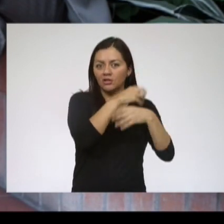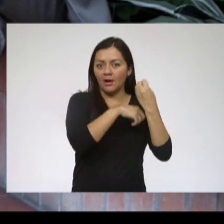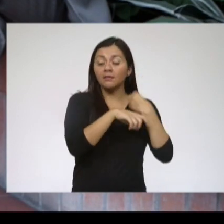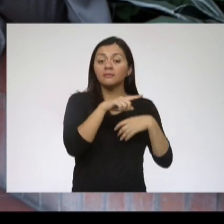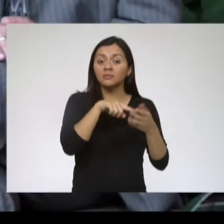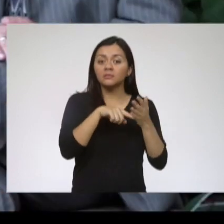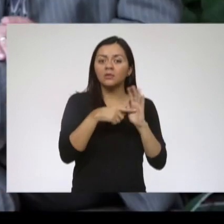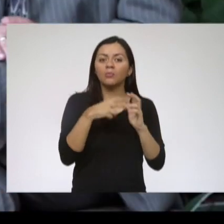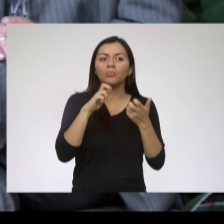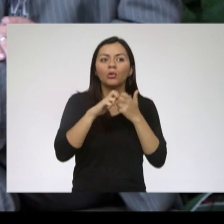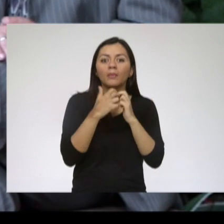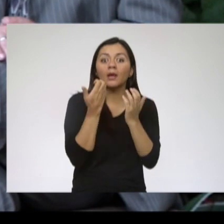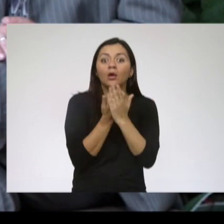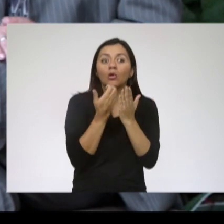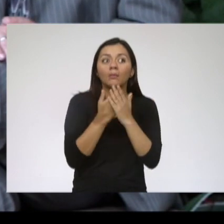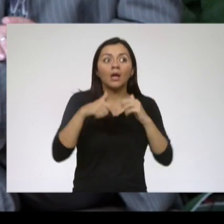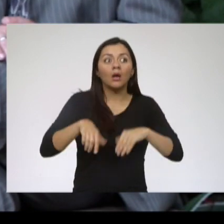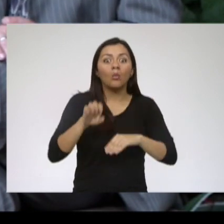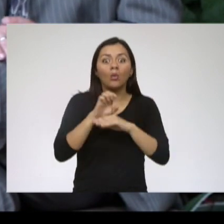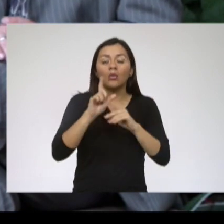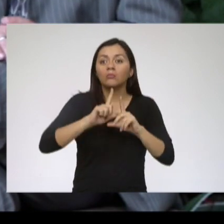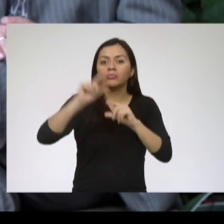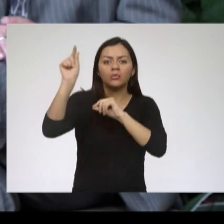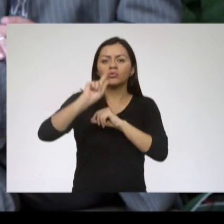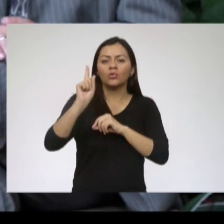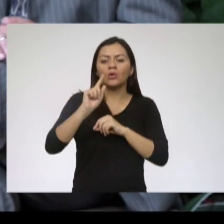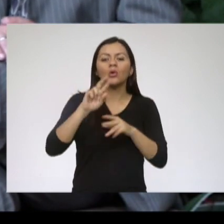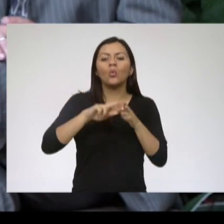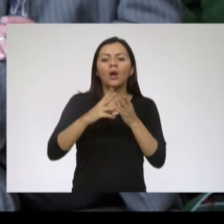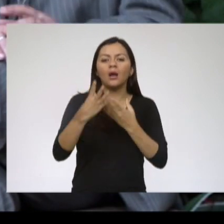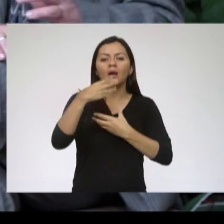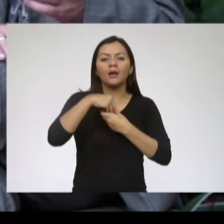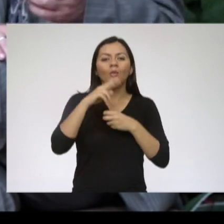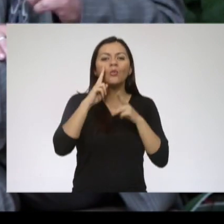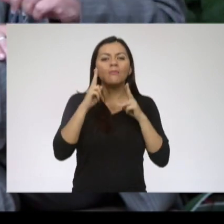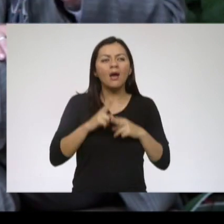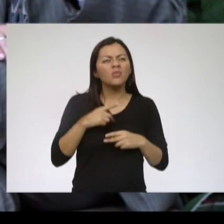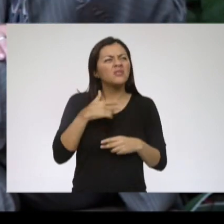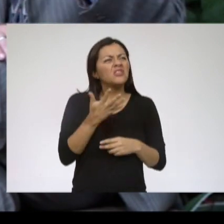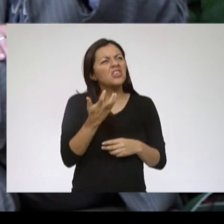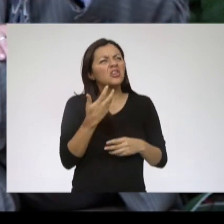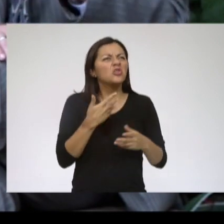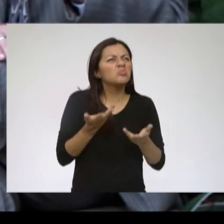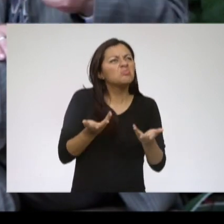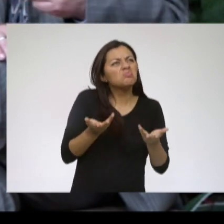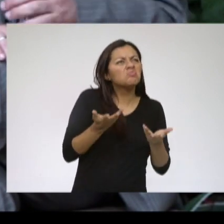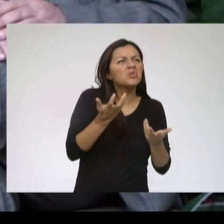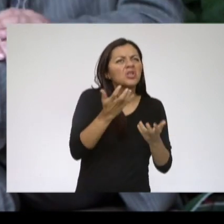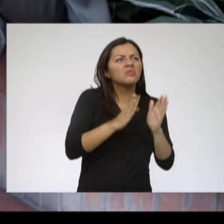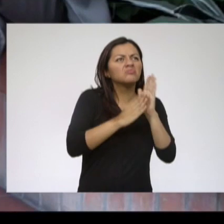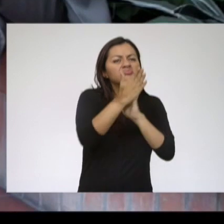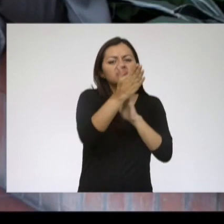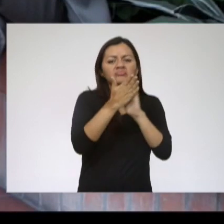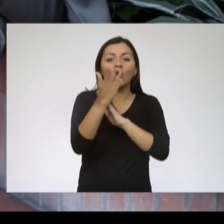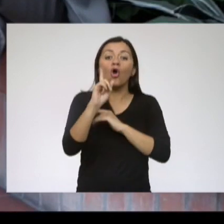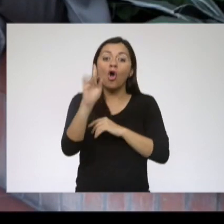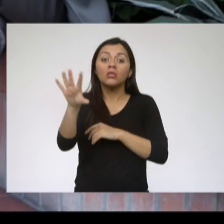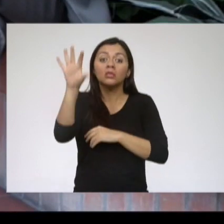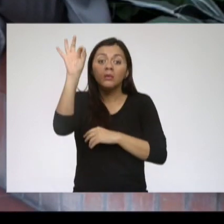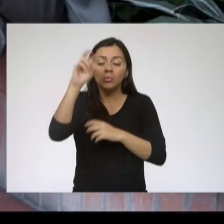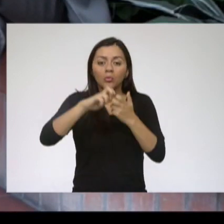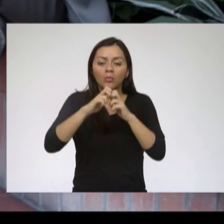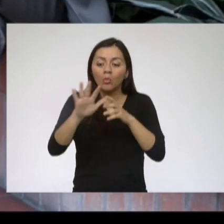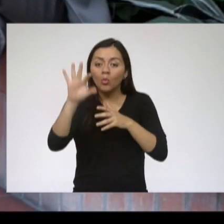en un país. La migración es parte de la humanidad. El problema es qué tipo de migración se tiene. En el caso